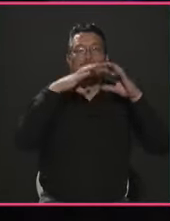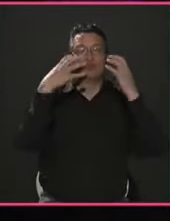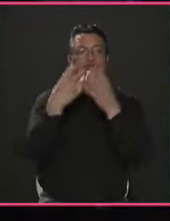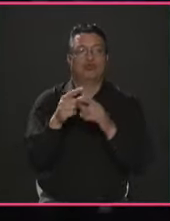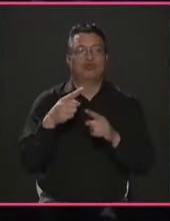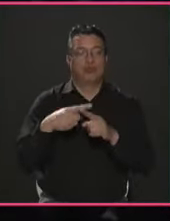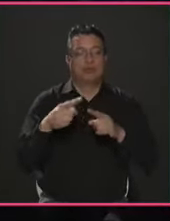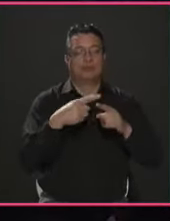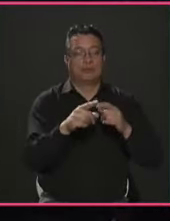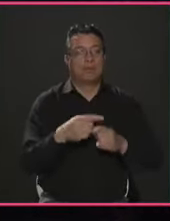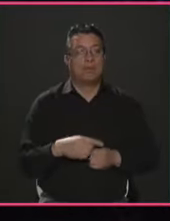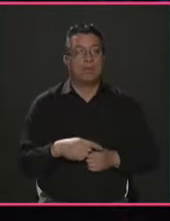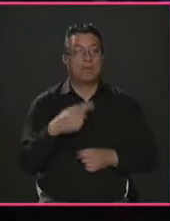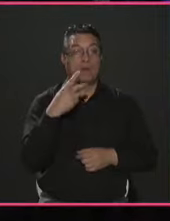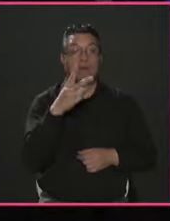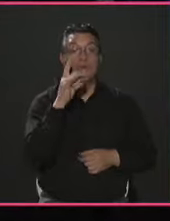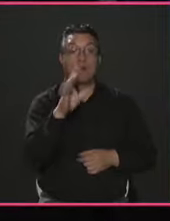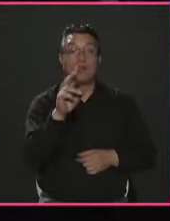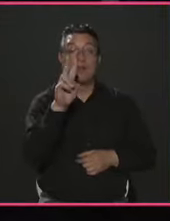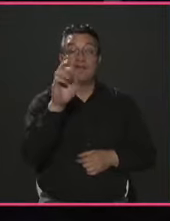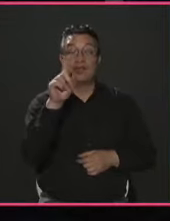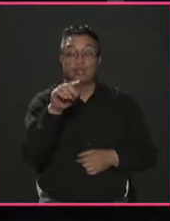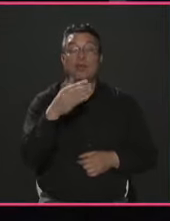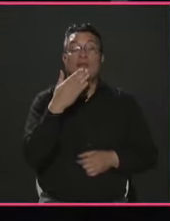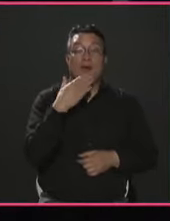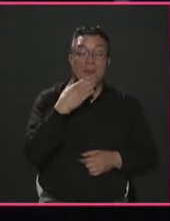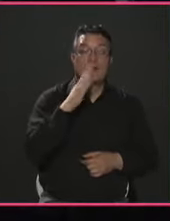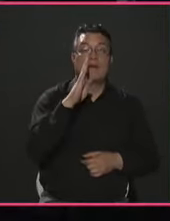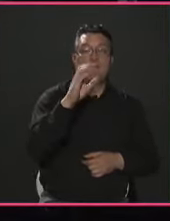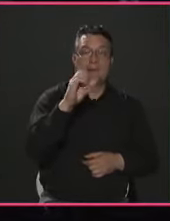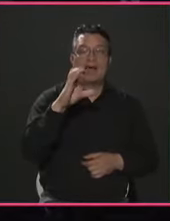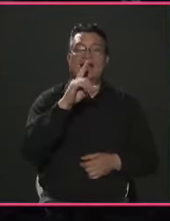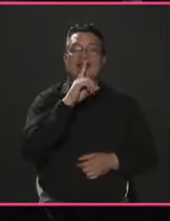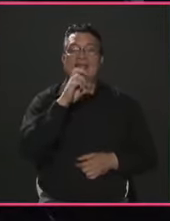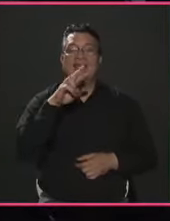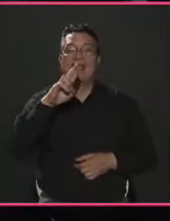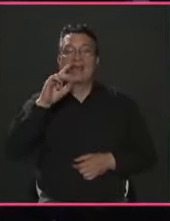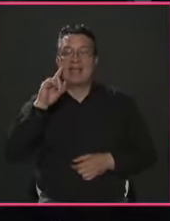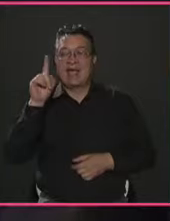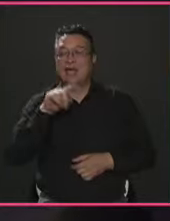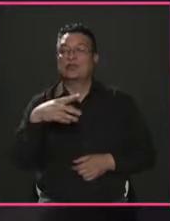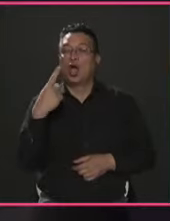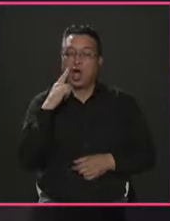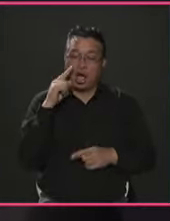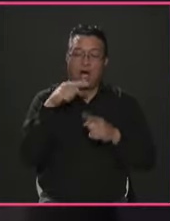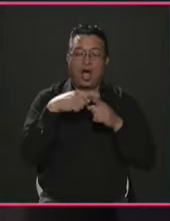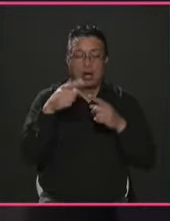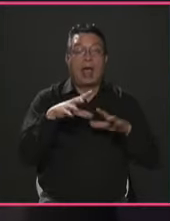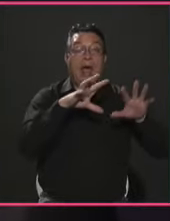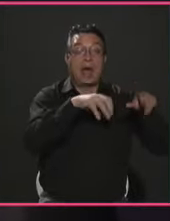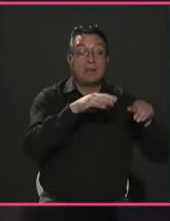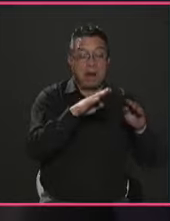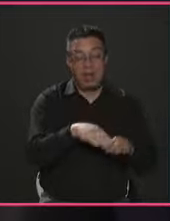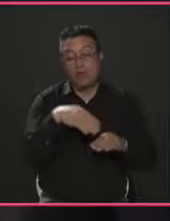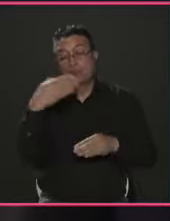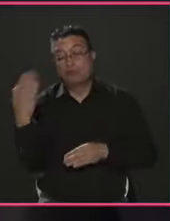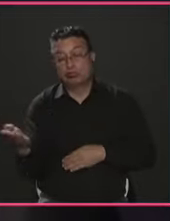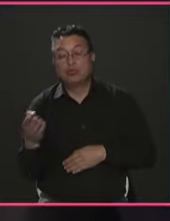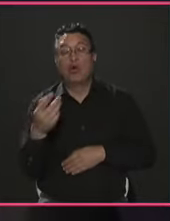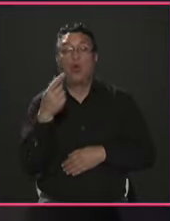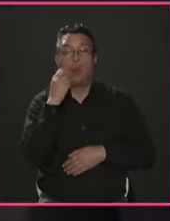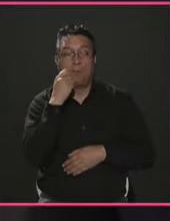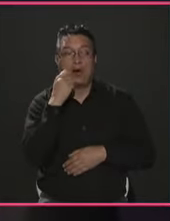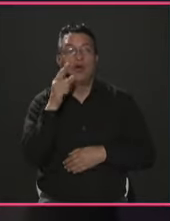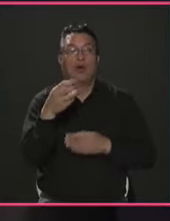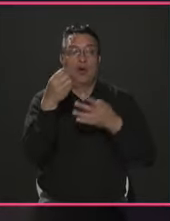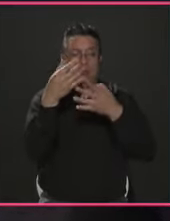mundo no solamente virus sino que bacterias y otro tipo de microorganismos que están pasando des de los animales a los seres humanos Esto es una